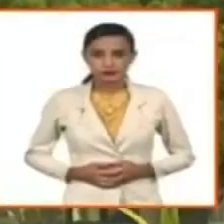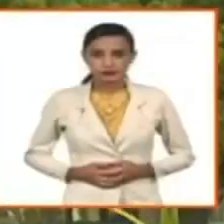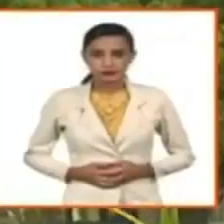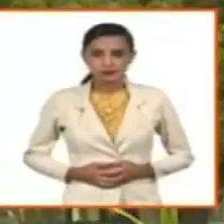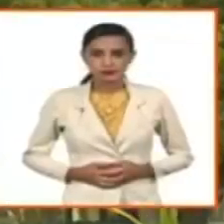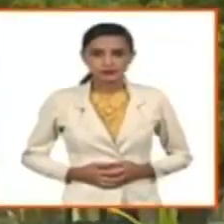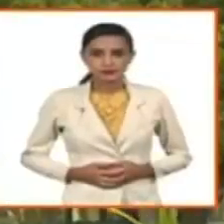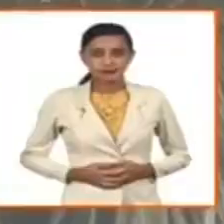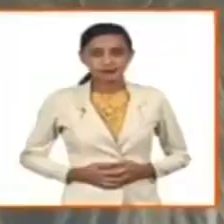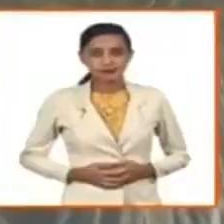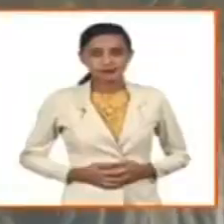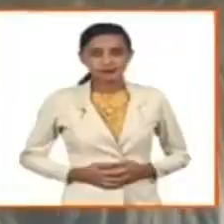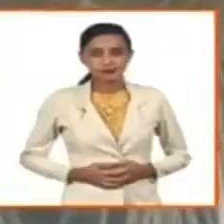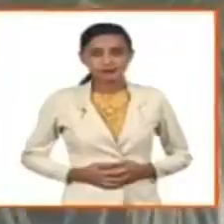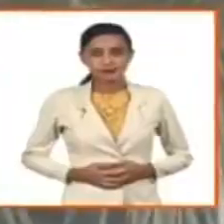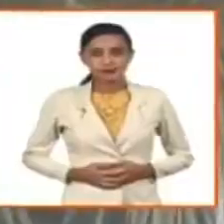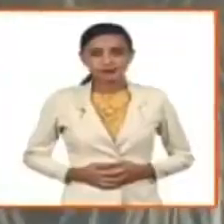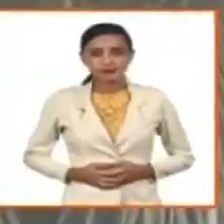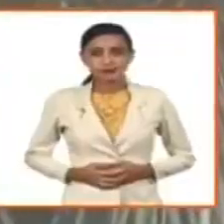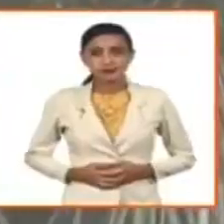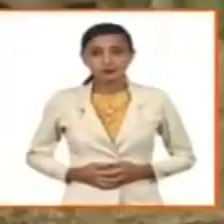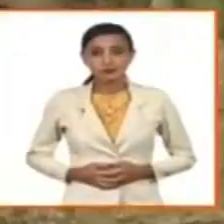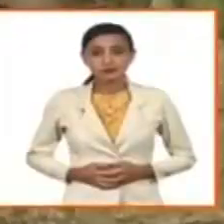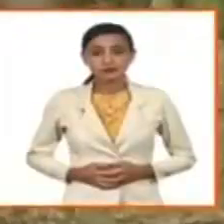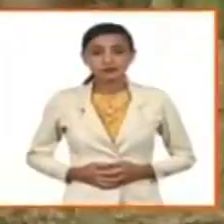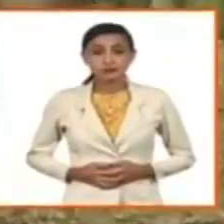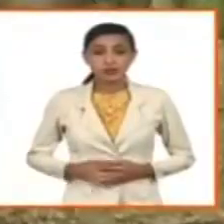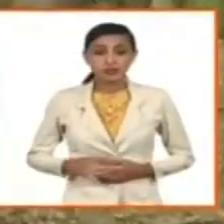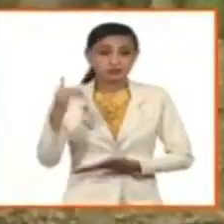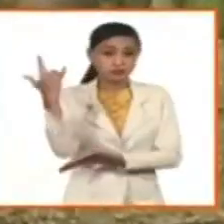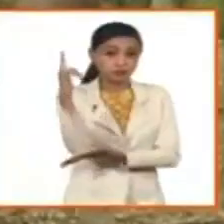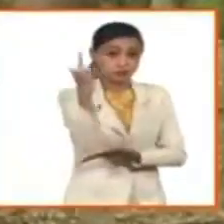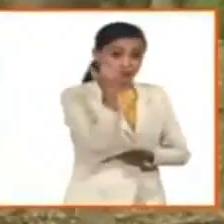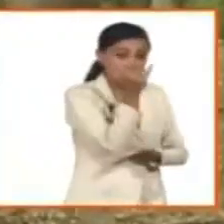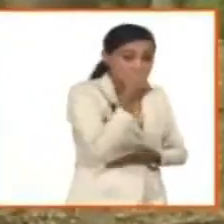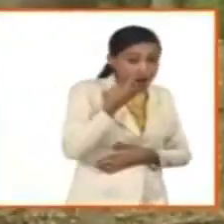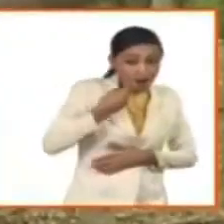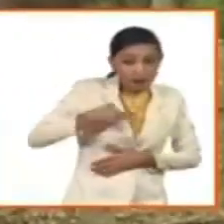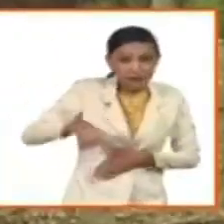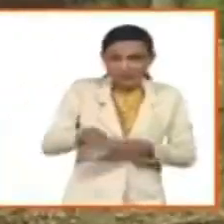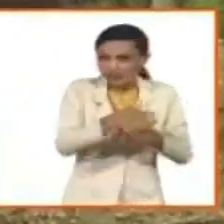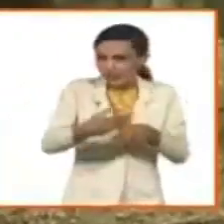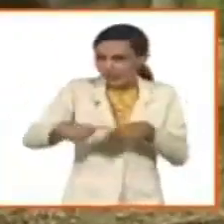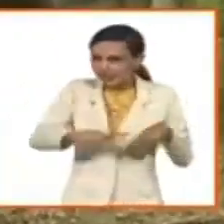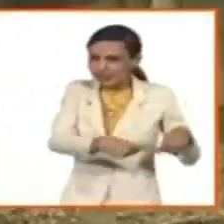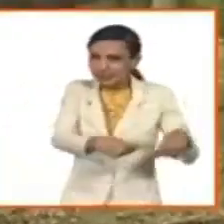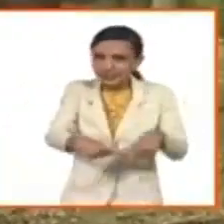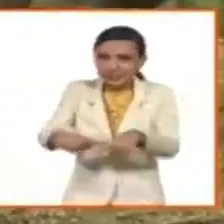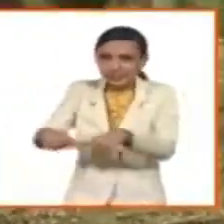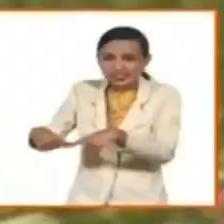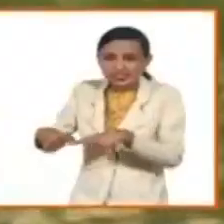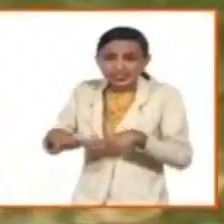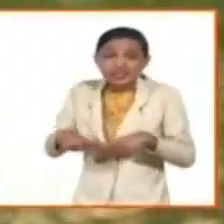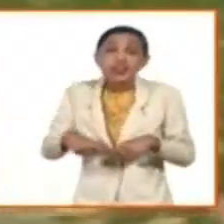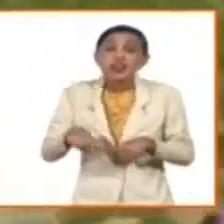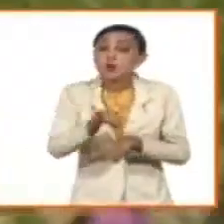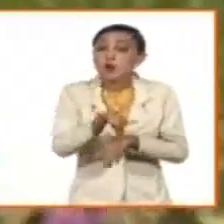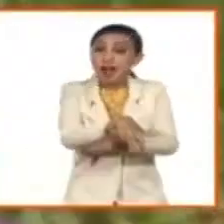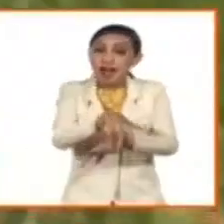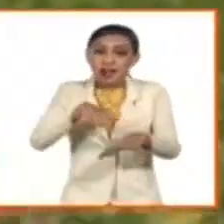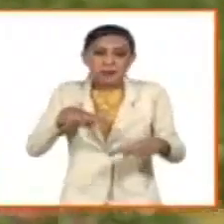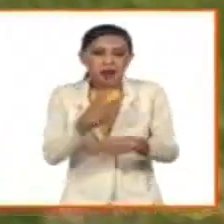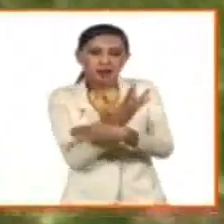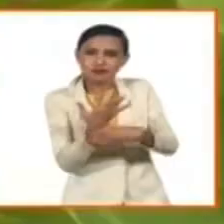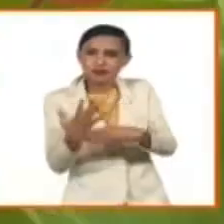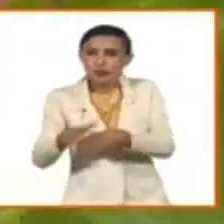a la belleza singular de los palmarés de las aguas se integra de mónica mente la diversidad biológica de la floresta y de la fauna de la finca ecológica